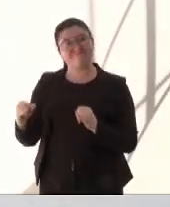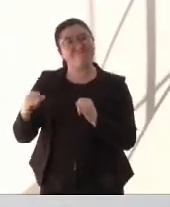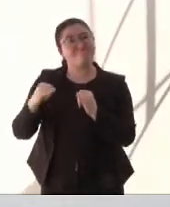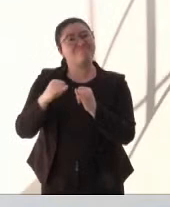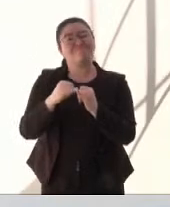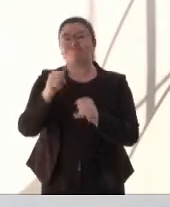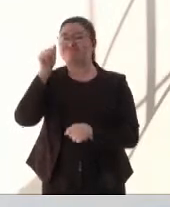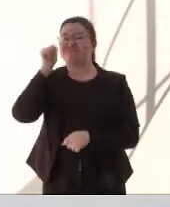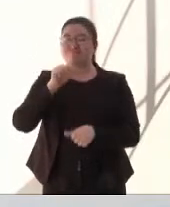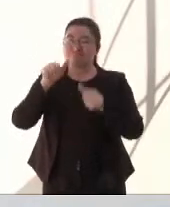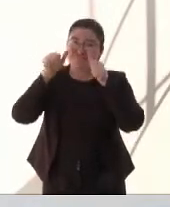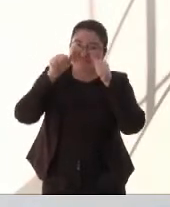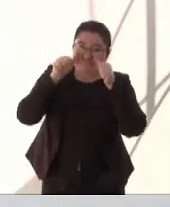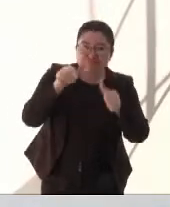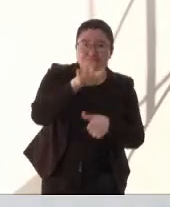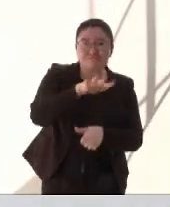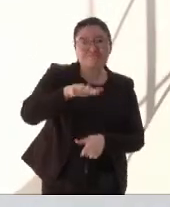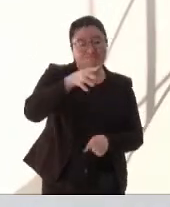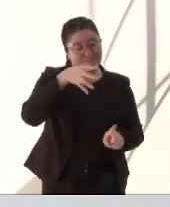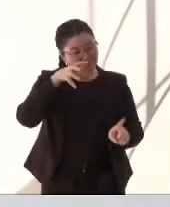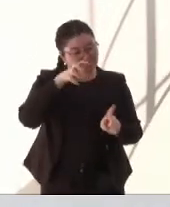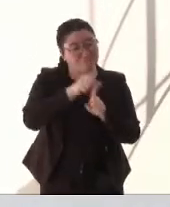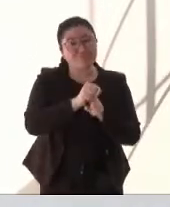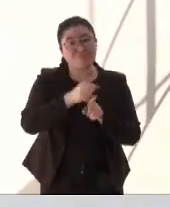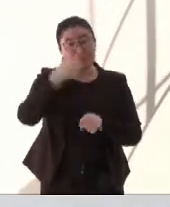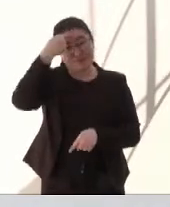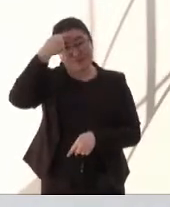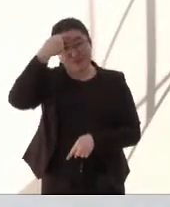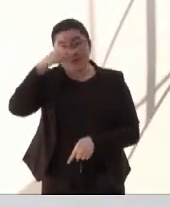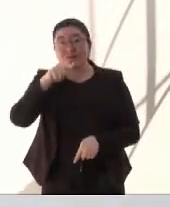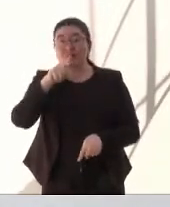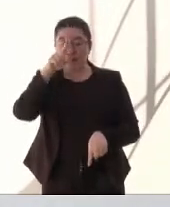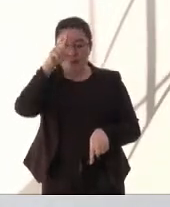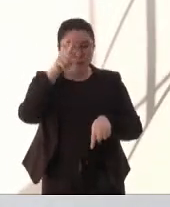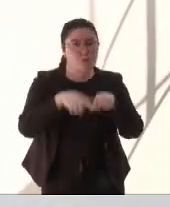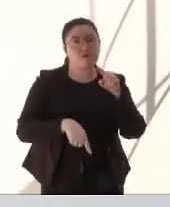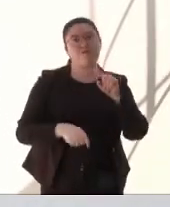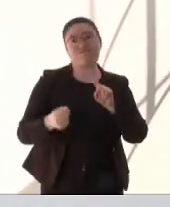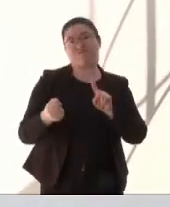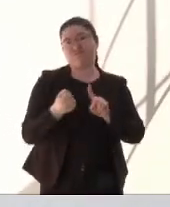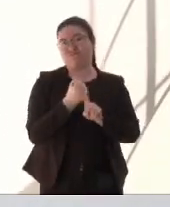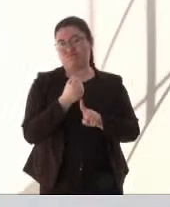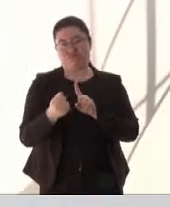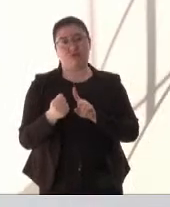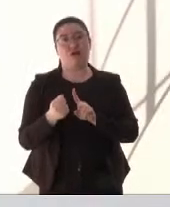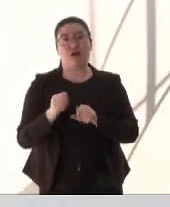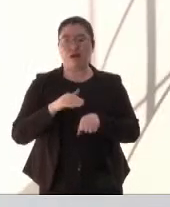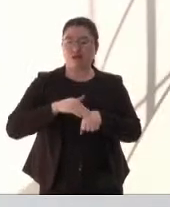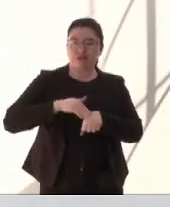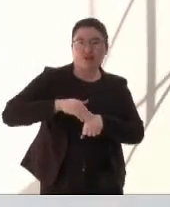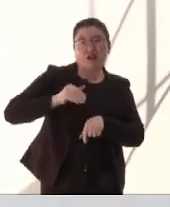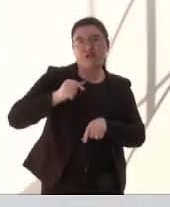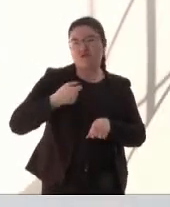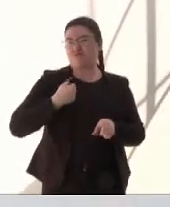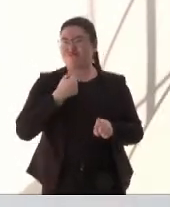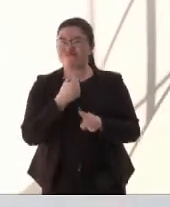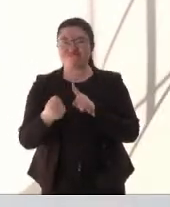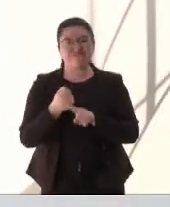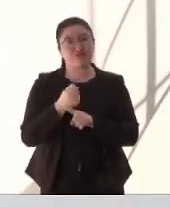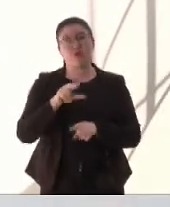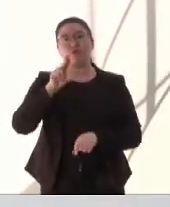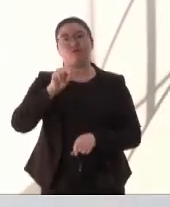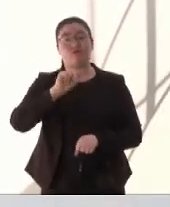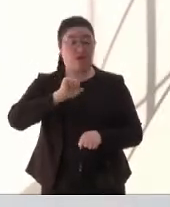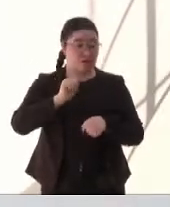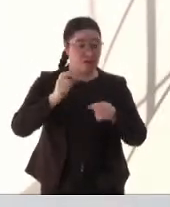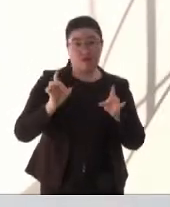trabajando y pensando para que no haya más violencia, para que no haya ni una agresión más. Y si la hay, no va a quedar